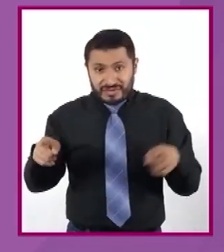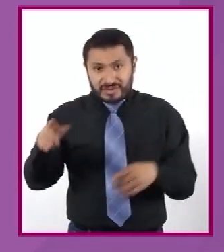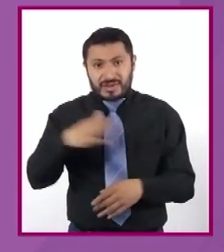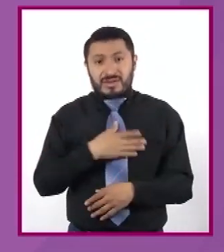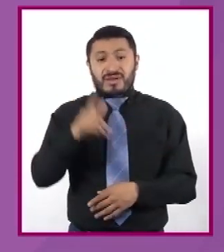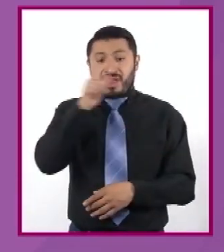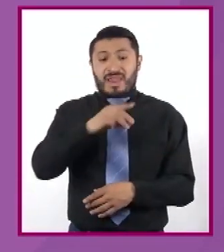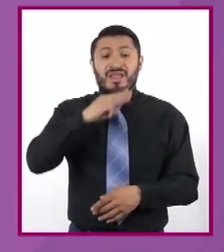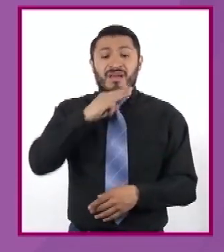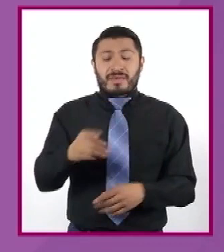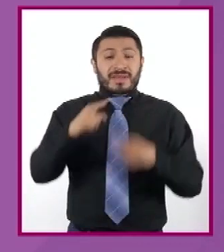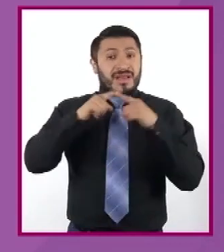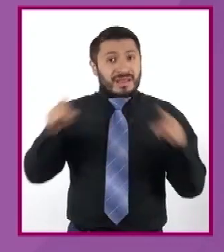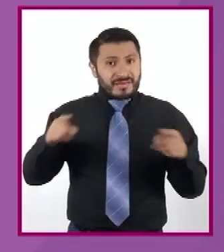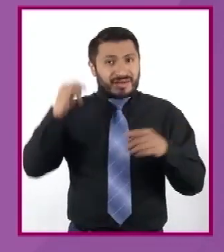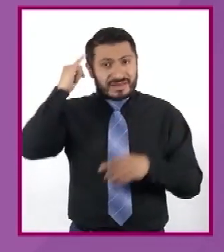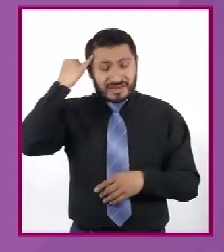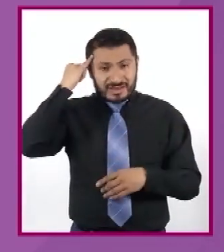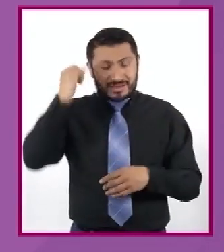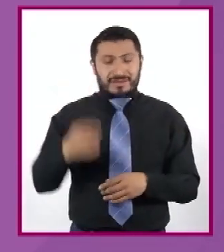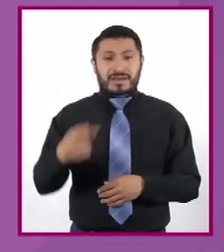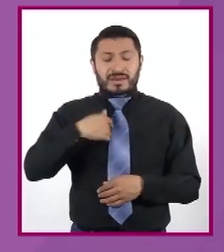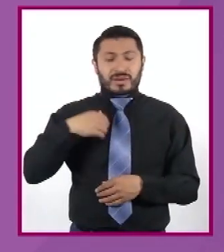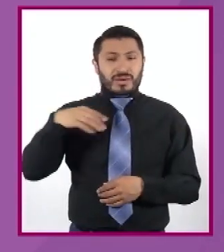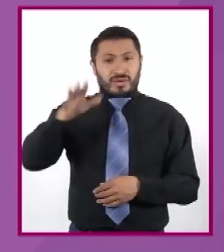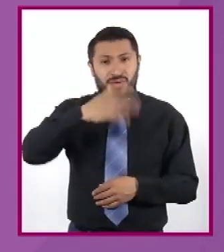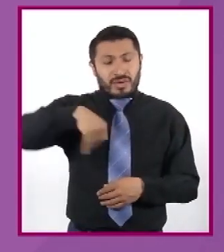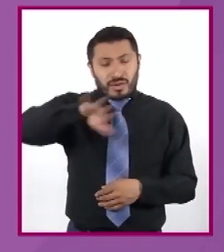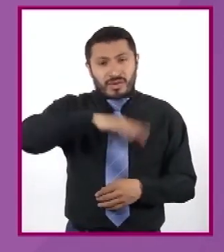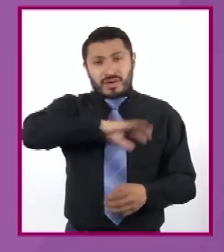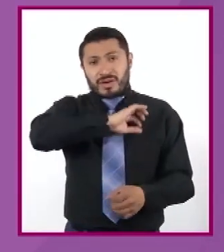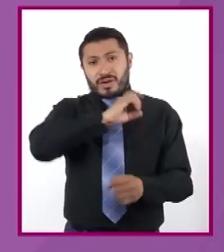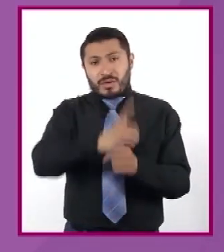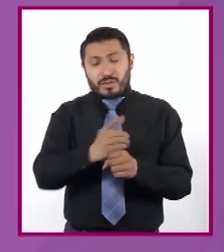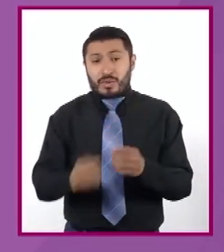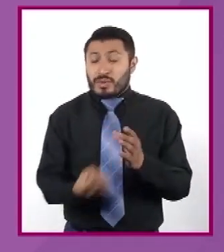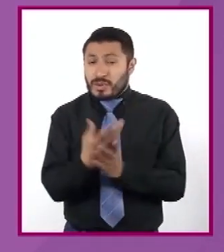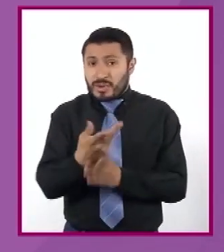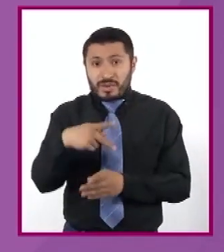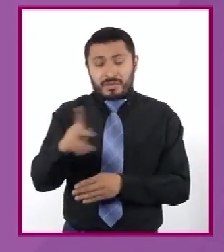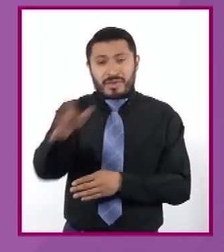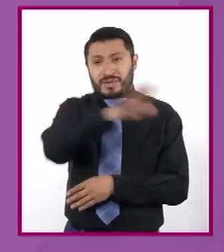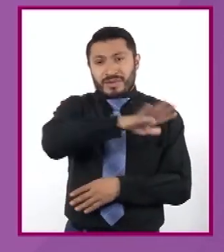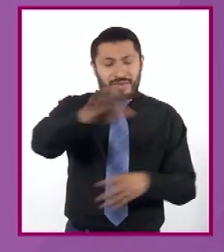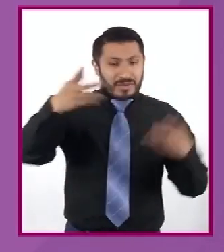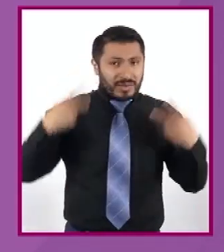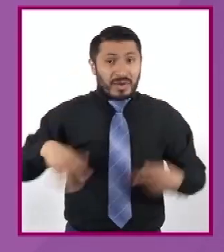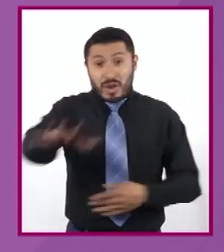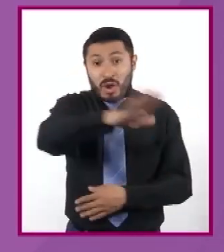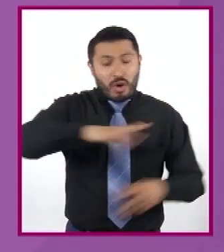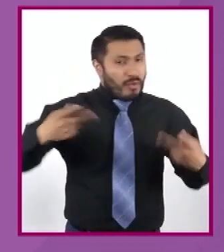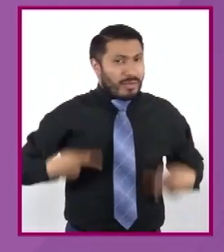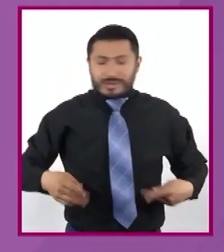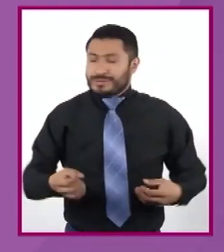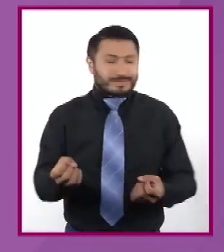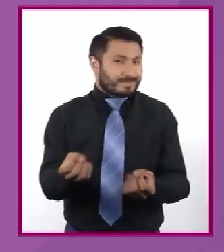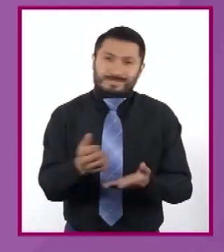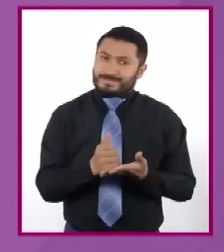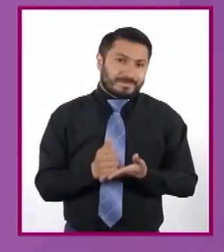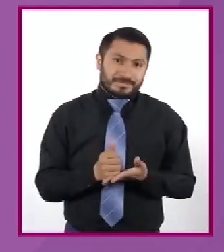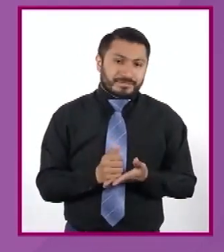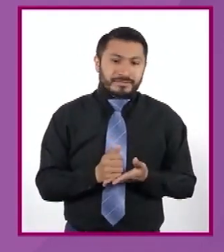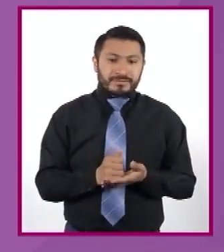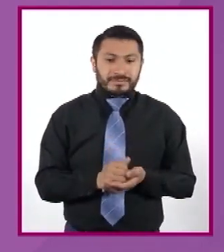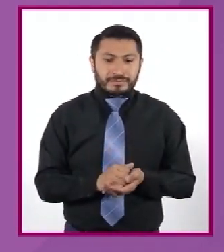ñañú. Vine en busca de nuevas oportunidades, pero las personas no me dan esa oportunidad. Tema